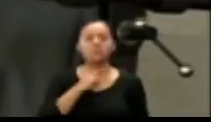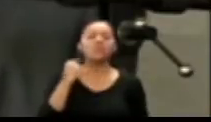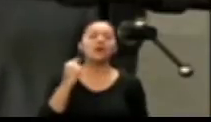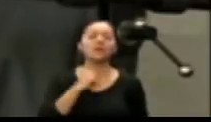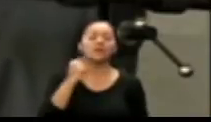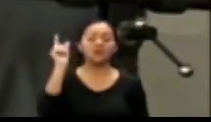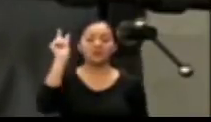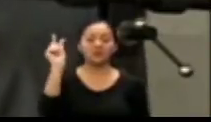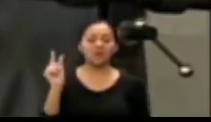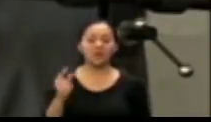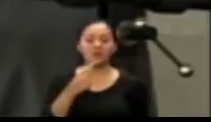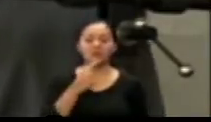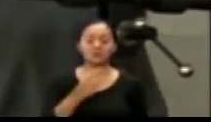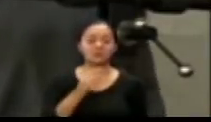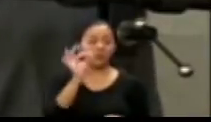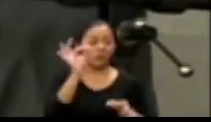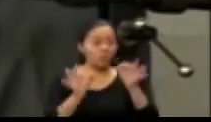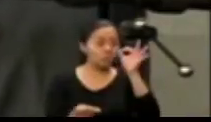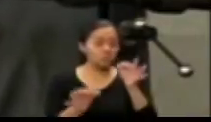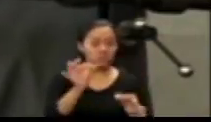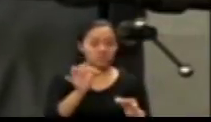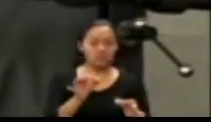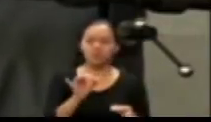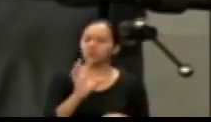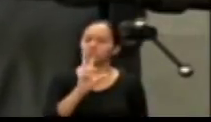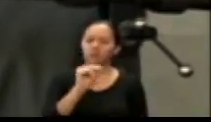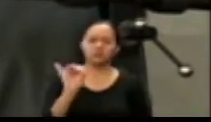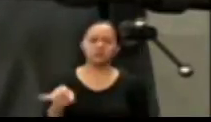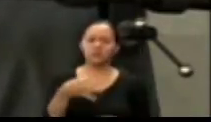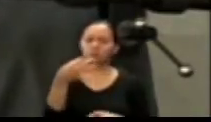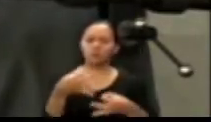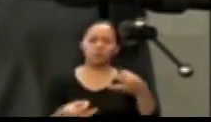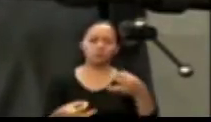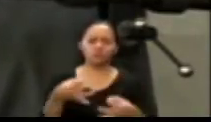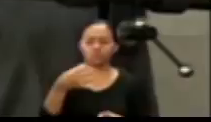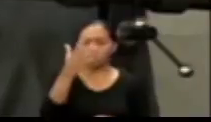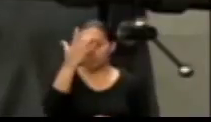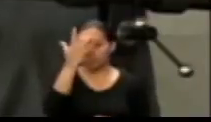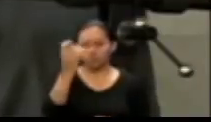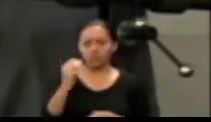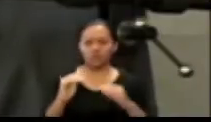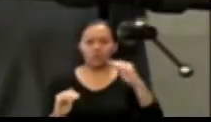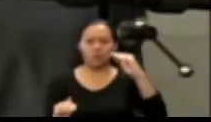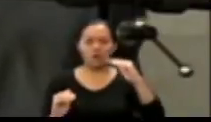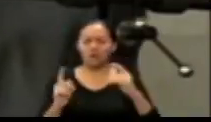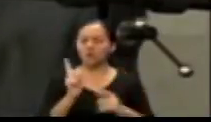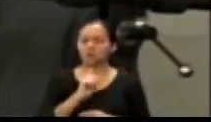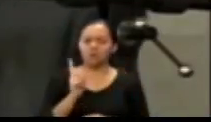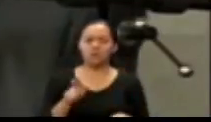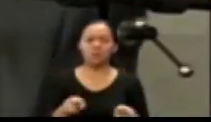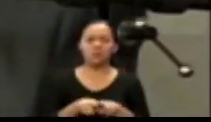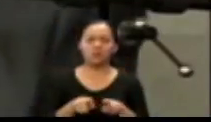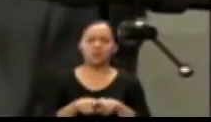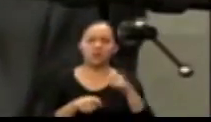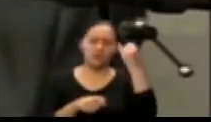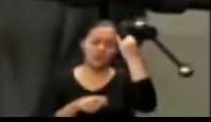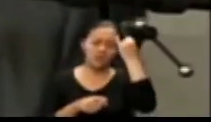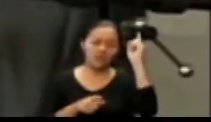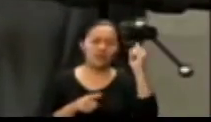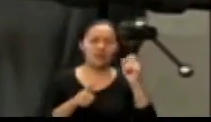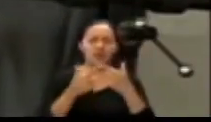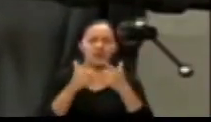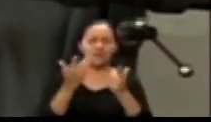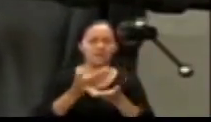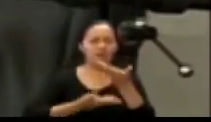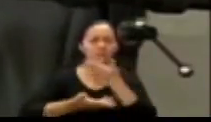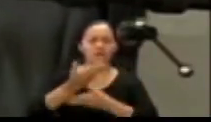italiano que no hay justicia más injusta que hacer partes iguales entre desiguales. Y eso es, digamos, la idea del libre comercio, que